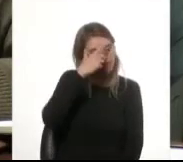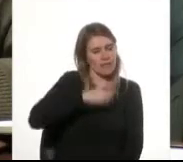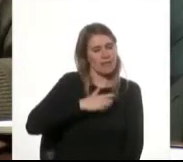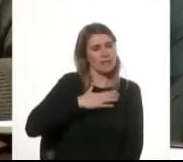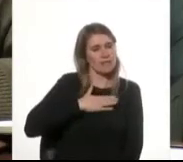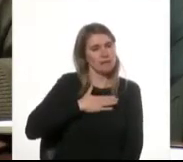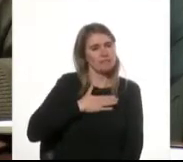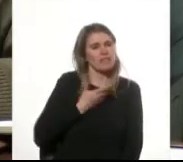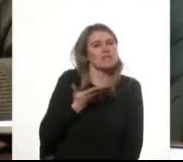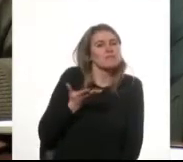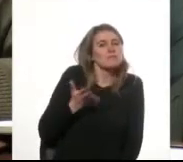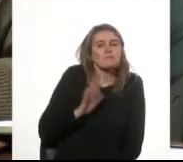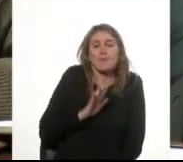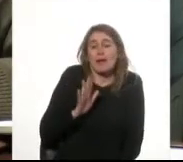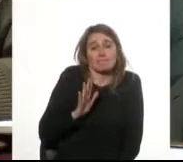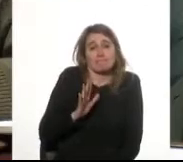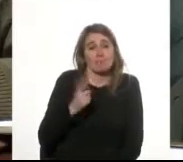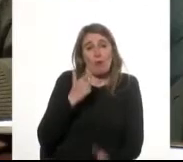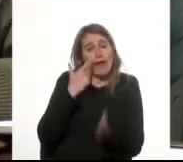pero no más.